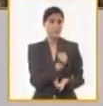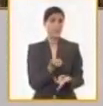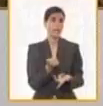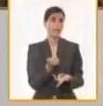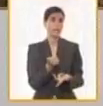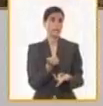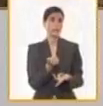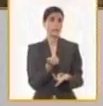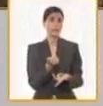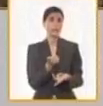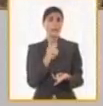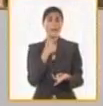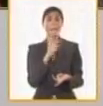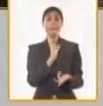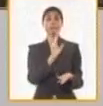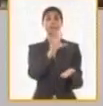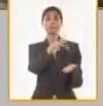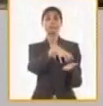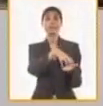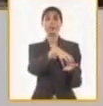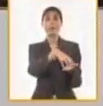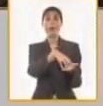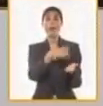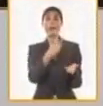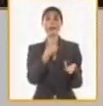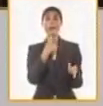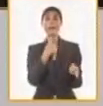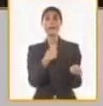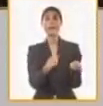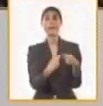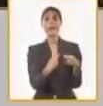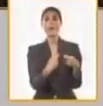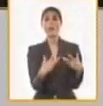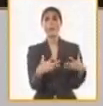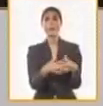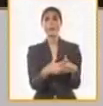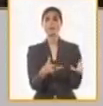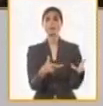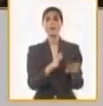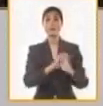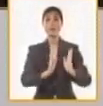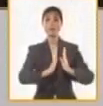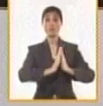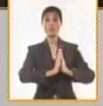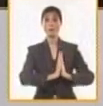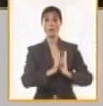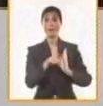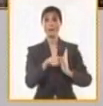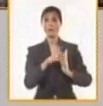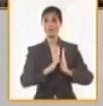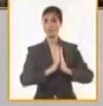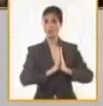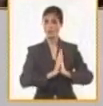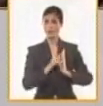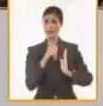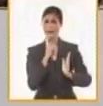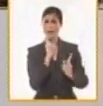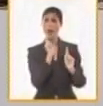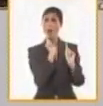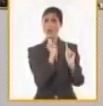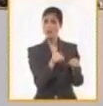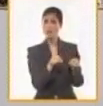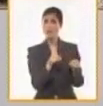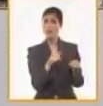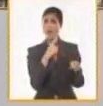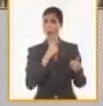establecer como lugar para unas negociaciones a la Ciudad del Vaticano, sede, la Santa Sede,